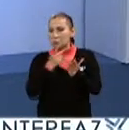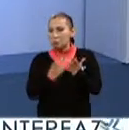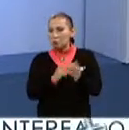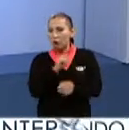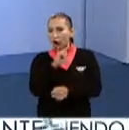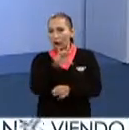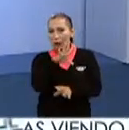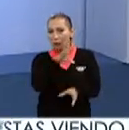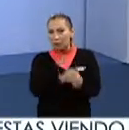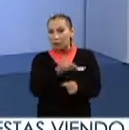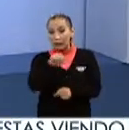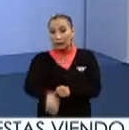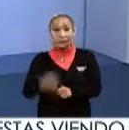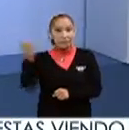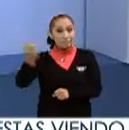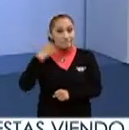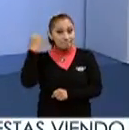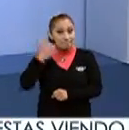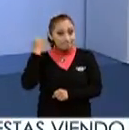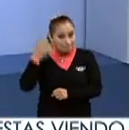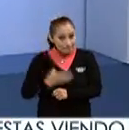muy completo en este Congreso